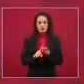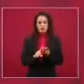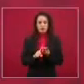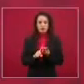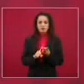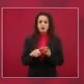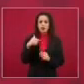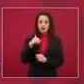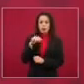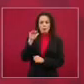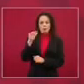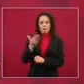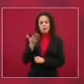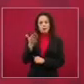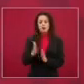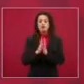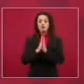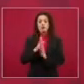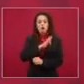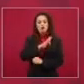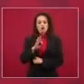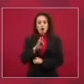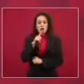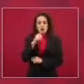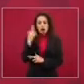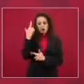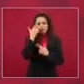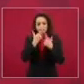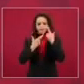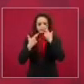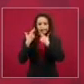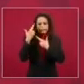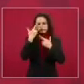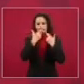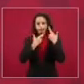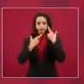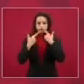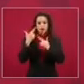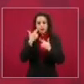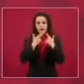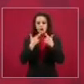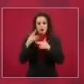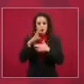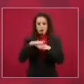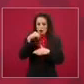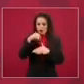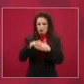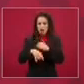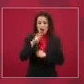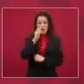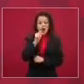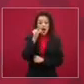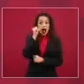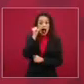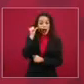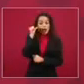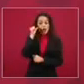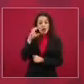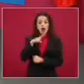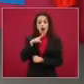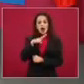Le pedí que me hiciera un análisis de los artículos de